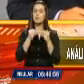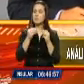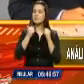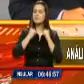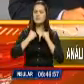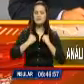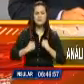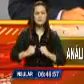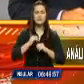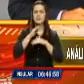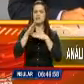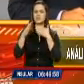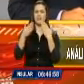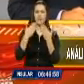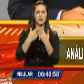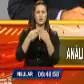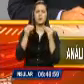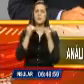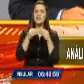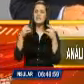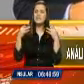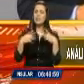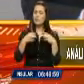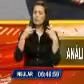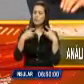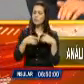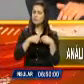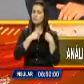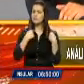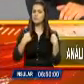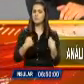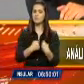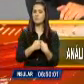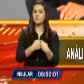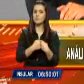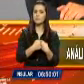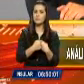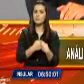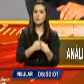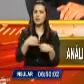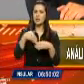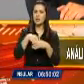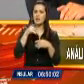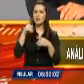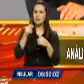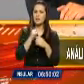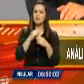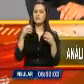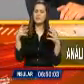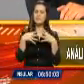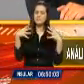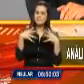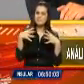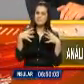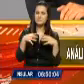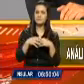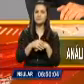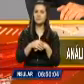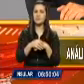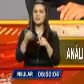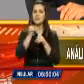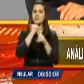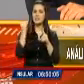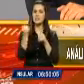trágico, lo más que duele, parta el corazón en esta trágica agresión, es